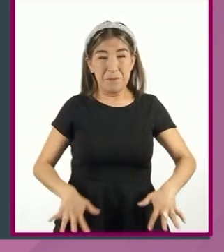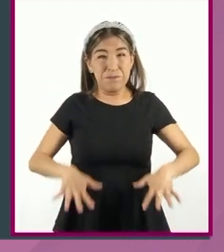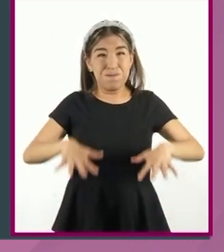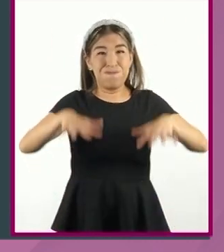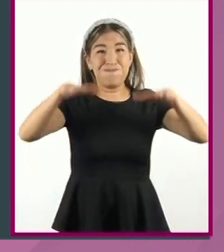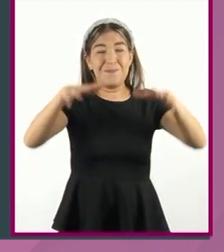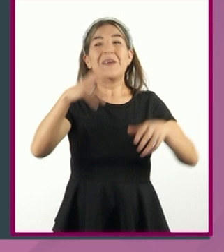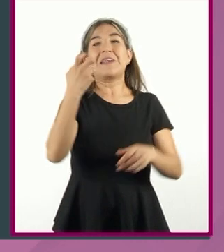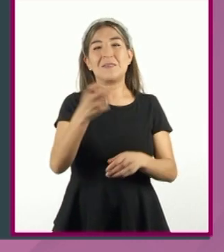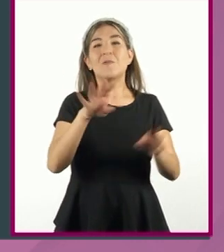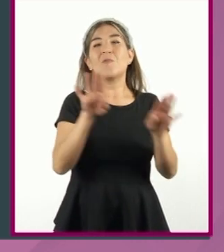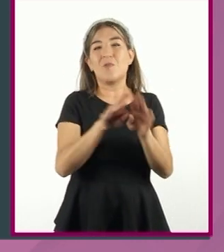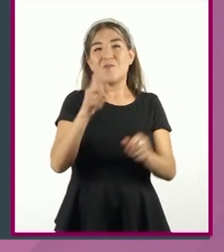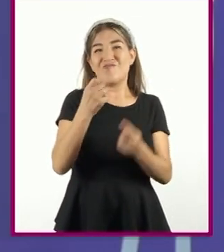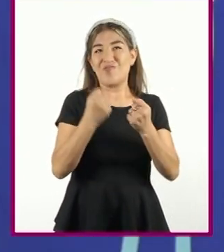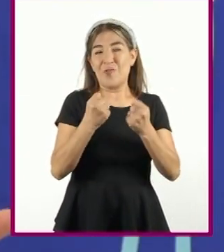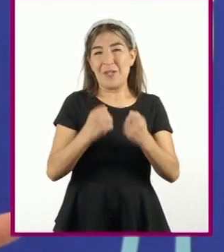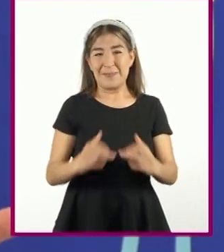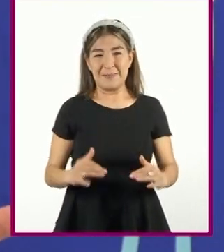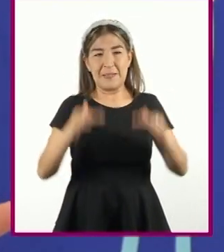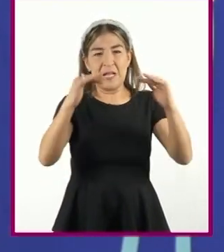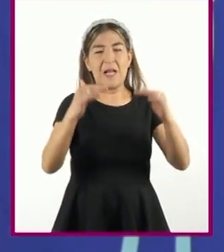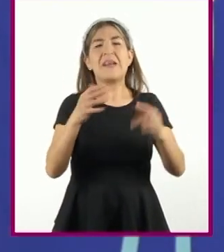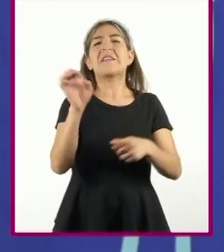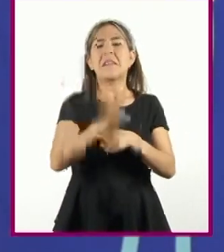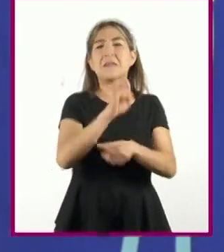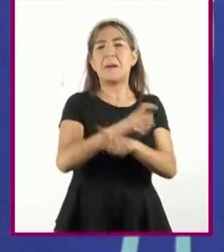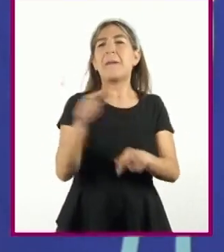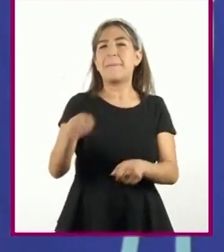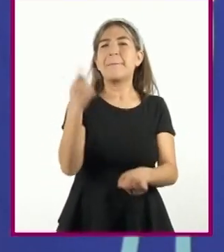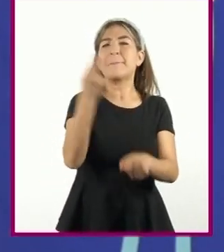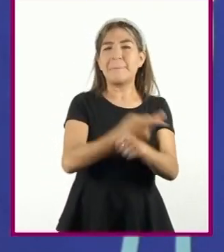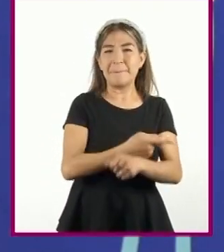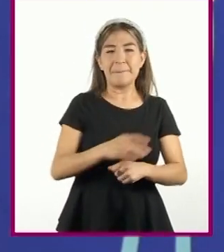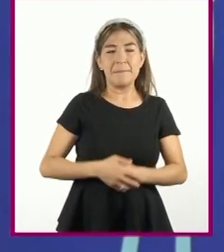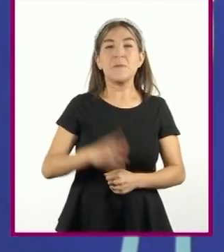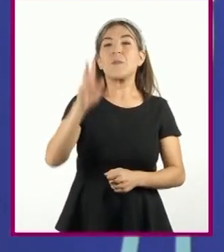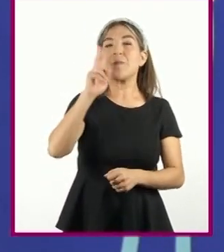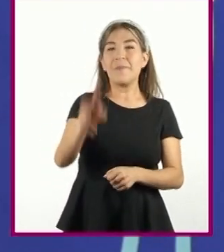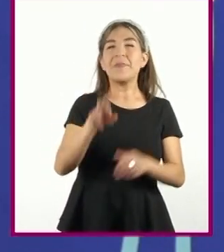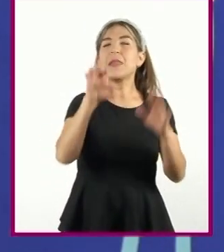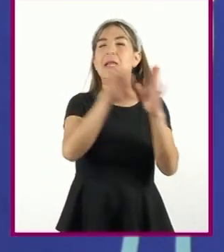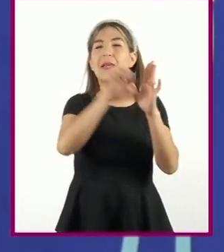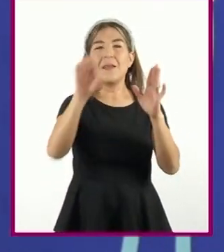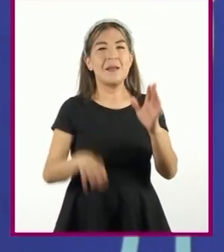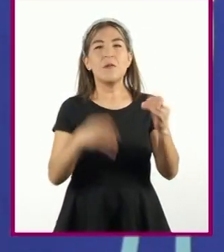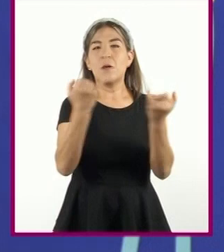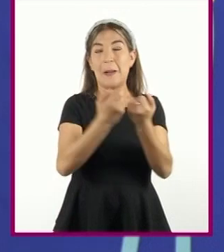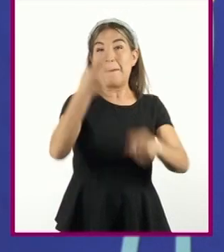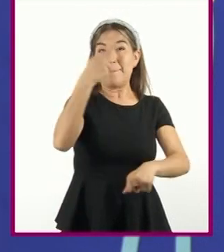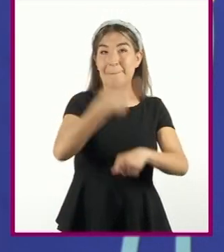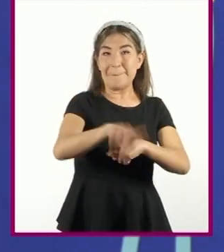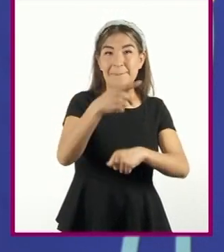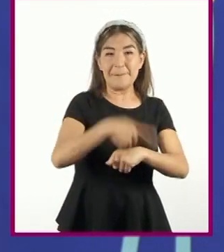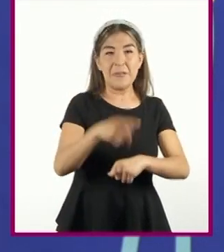afectaciones por la precipitación. Entonces, estamos observando un ejemplo de riesgo